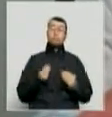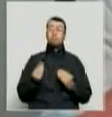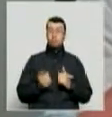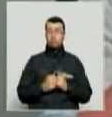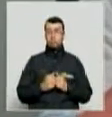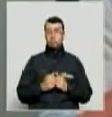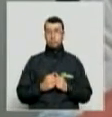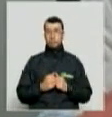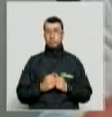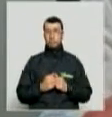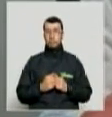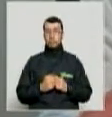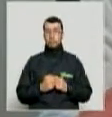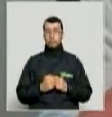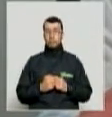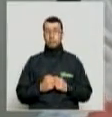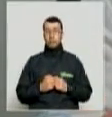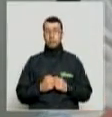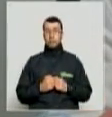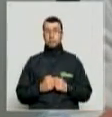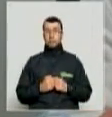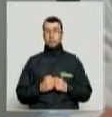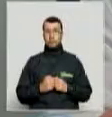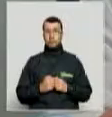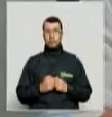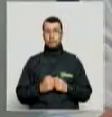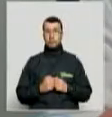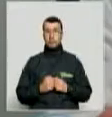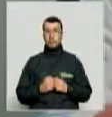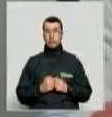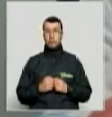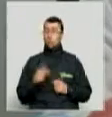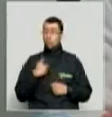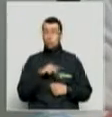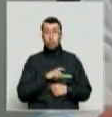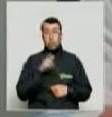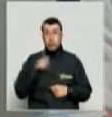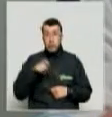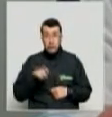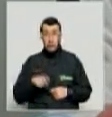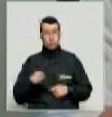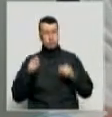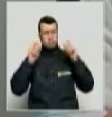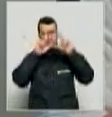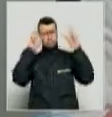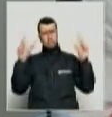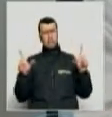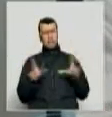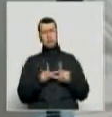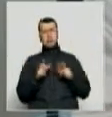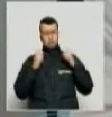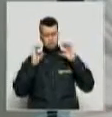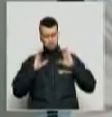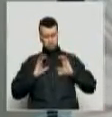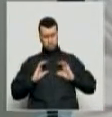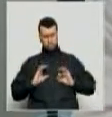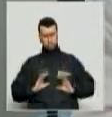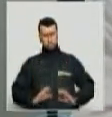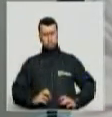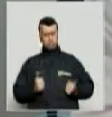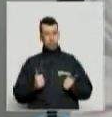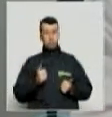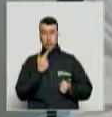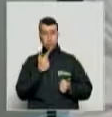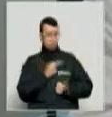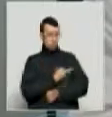Perdón. Nosotros necesitamos tener una evaluación clínica completa. Exámenes de